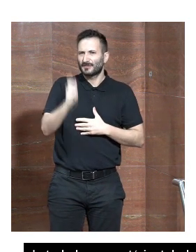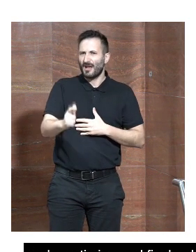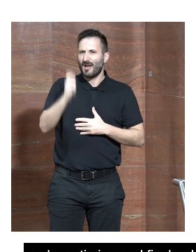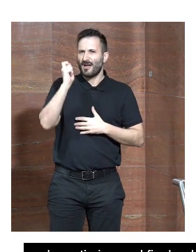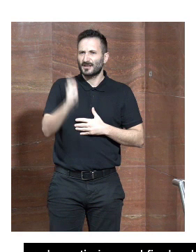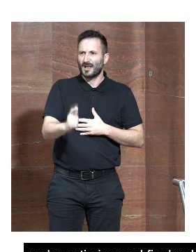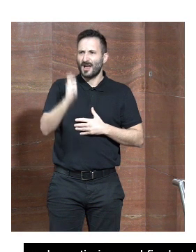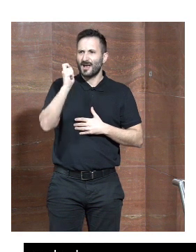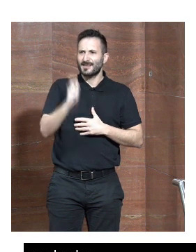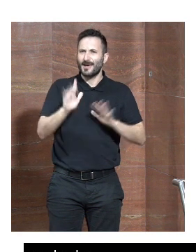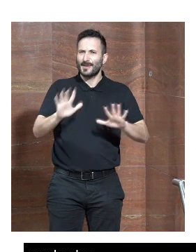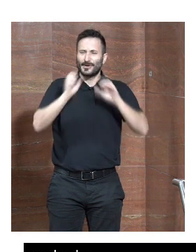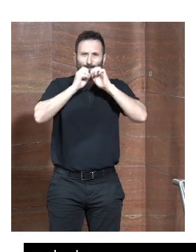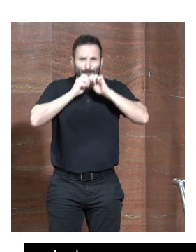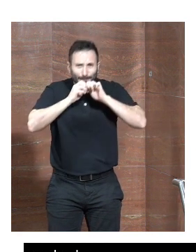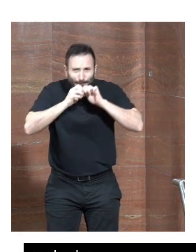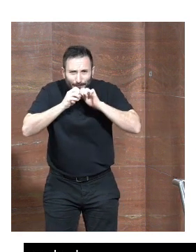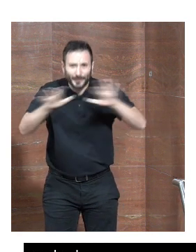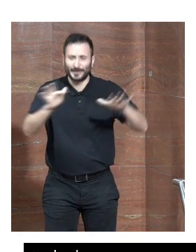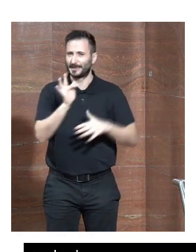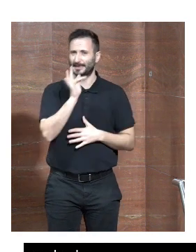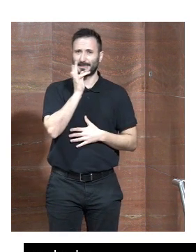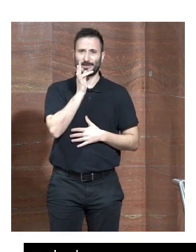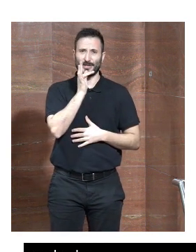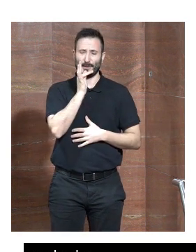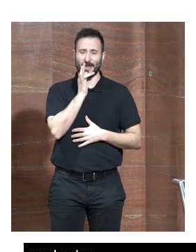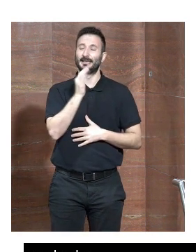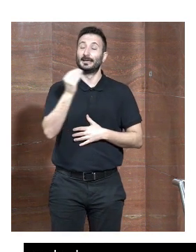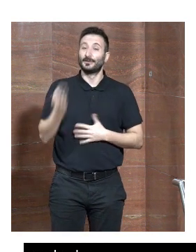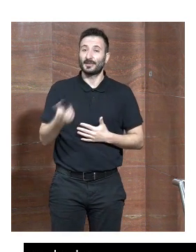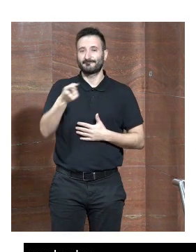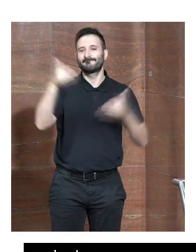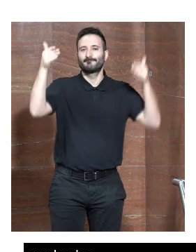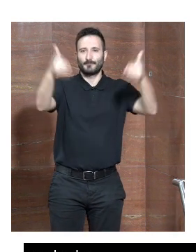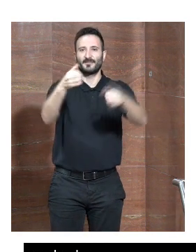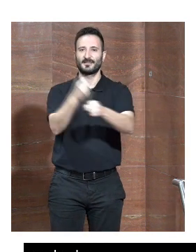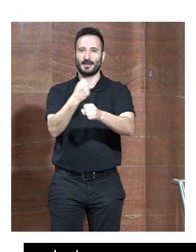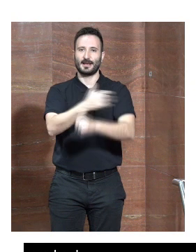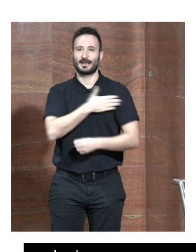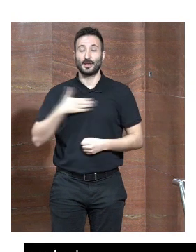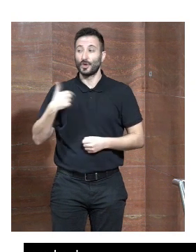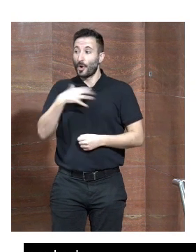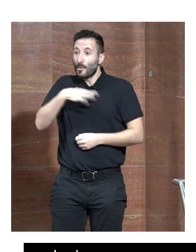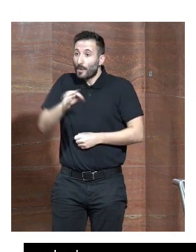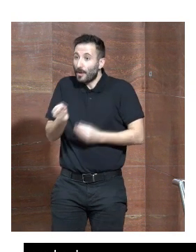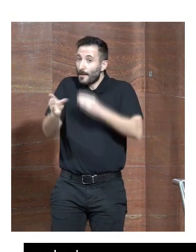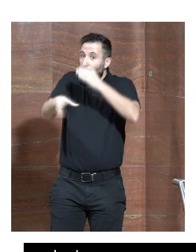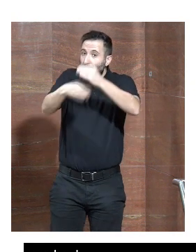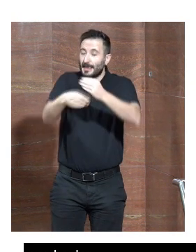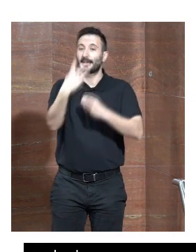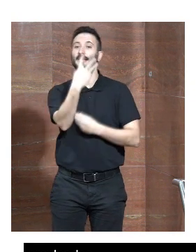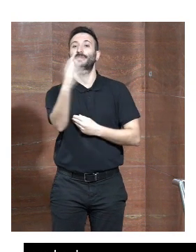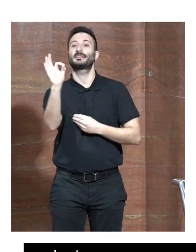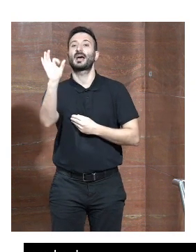pero no está muy extendido, Jonathan. Esto no está muy extendido y desde luego queremos trabajar en ello. Si puedo hacer una puntualización muy breve, en 30